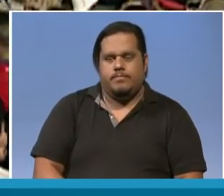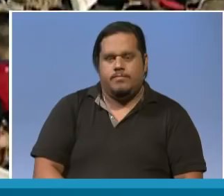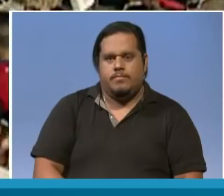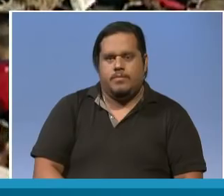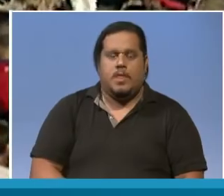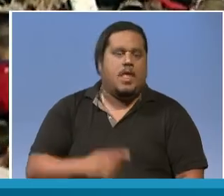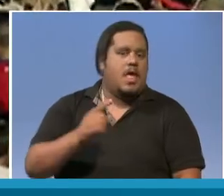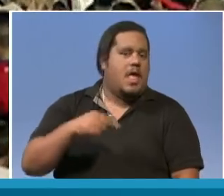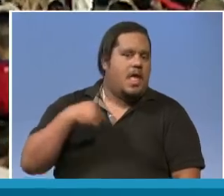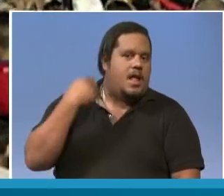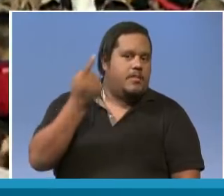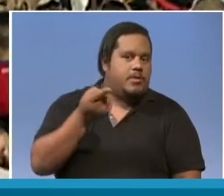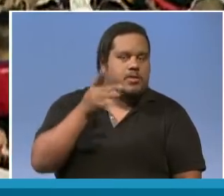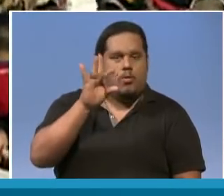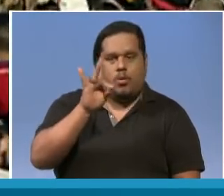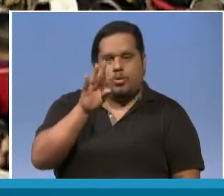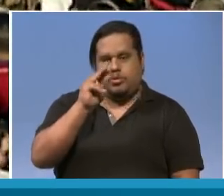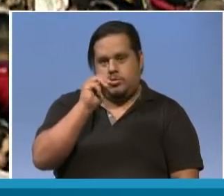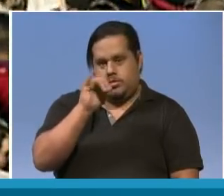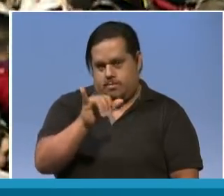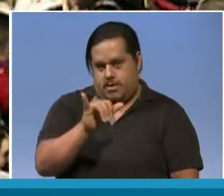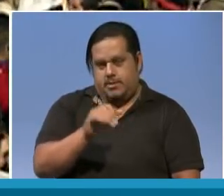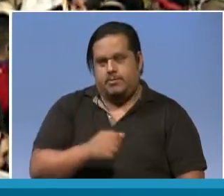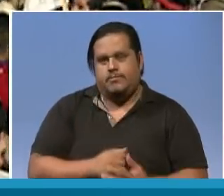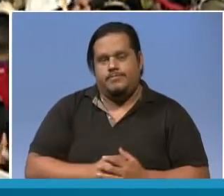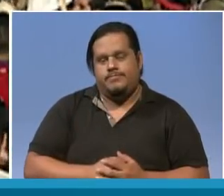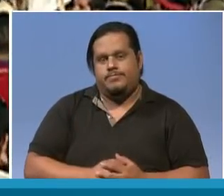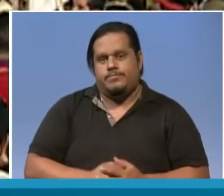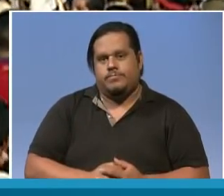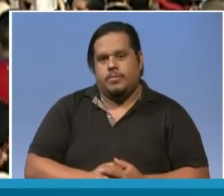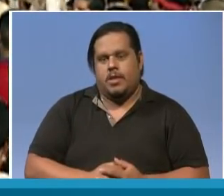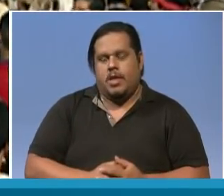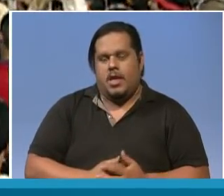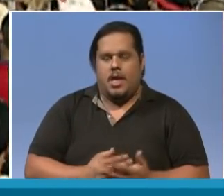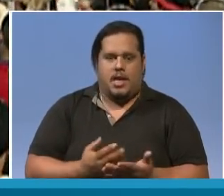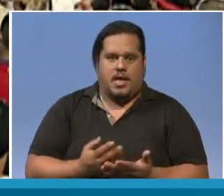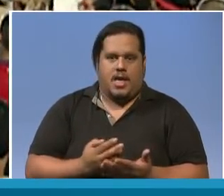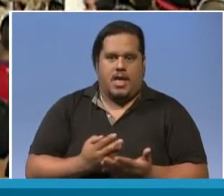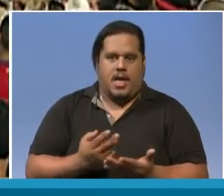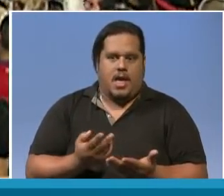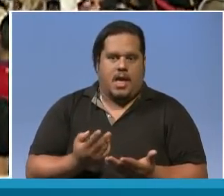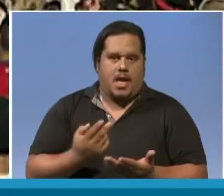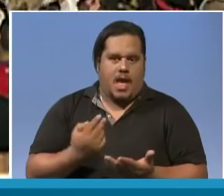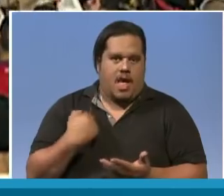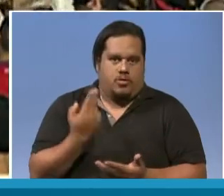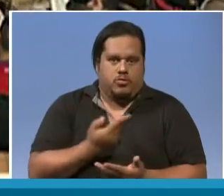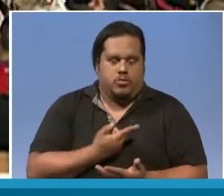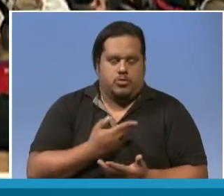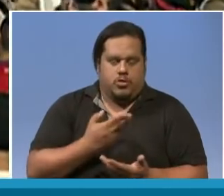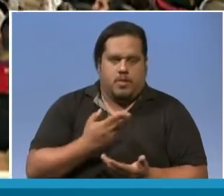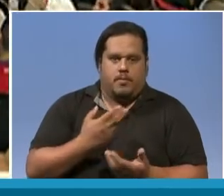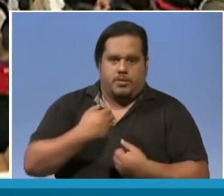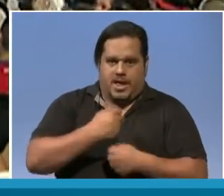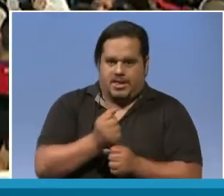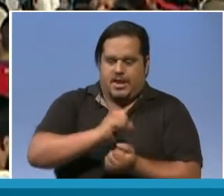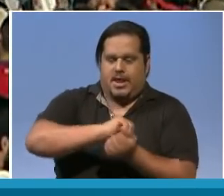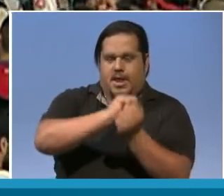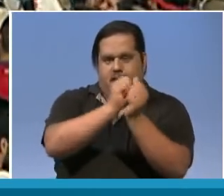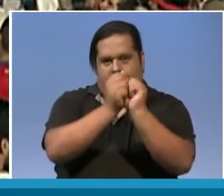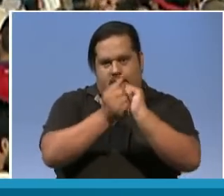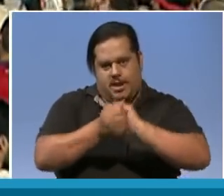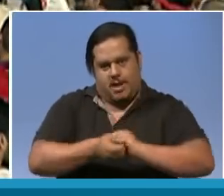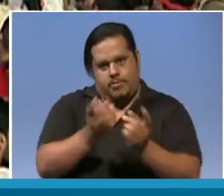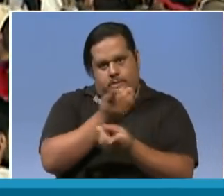el próximo 8 de mayo, que nos corresponderá hacer la transición democrática en